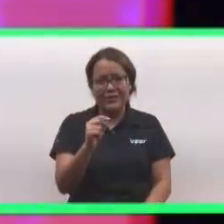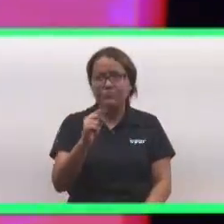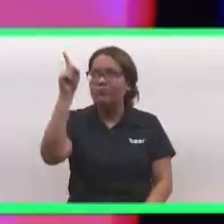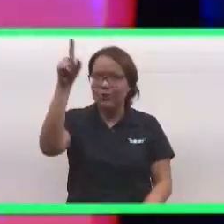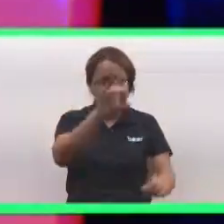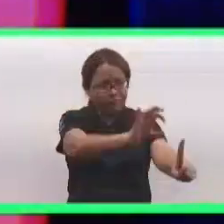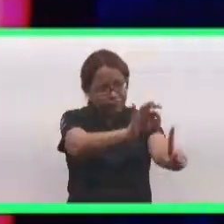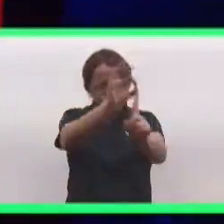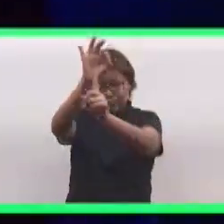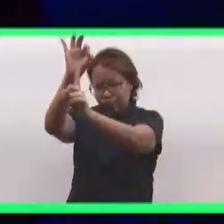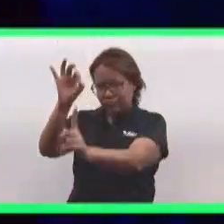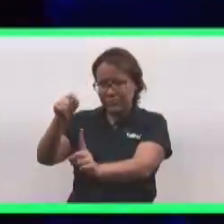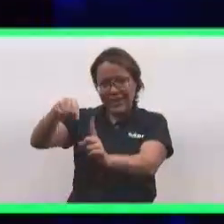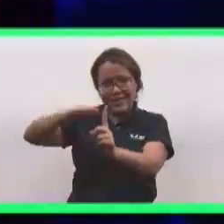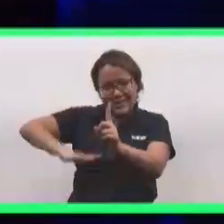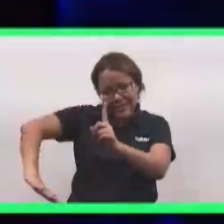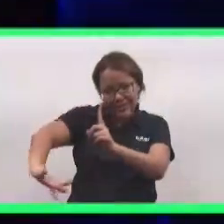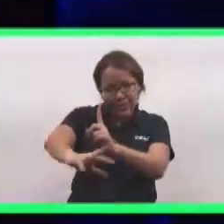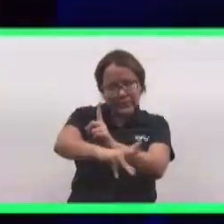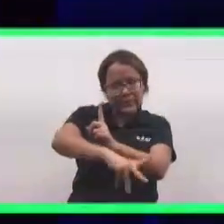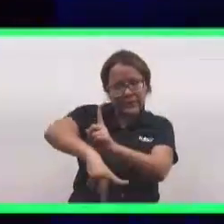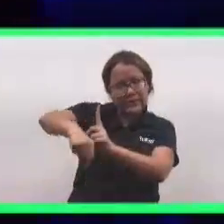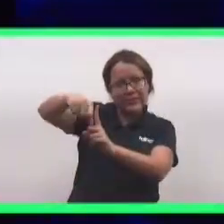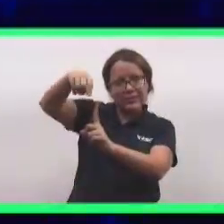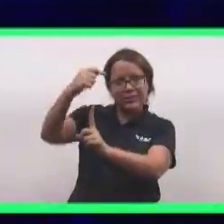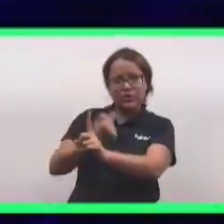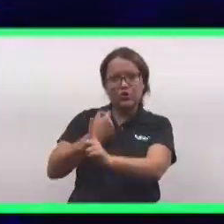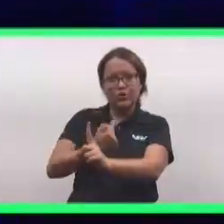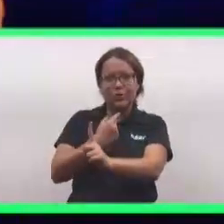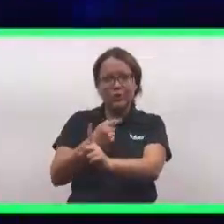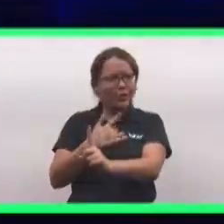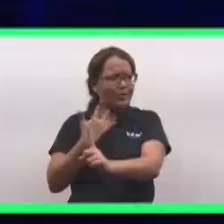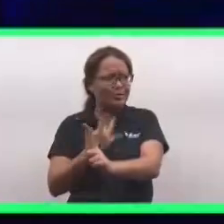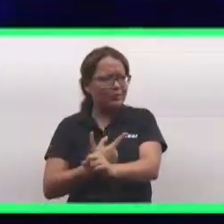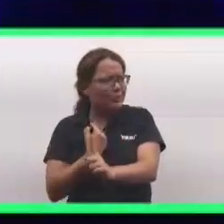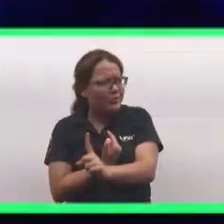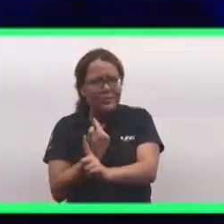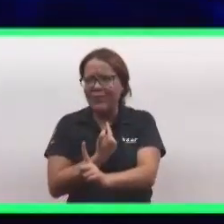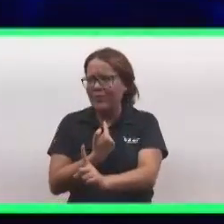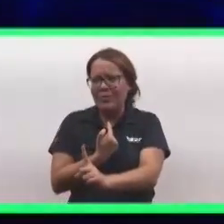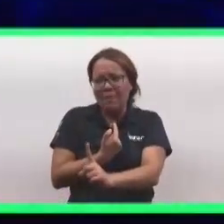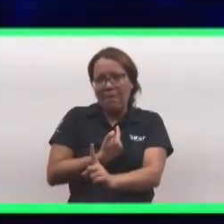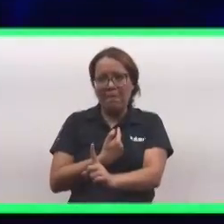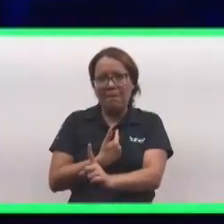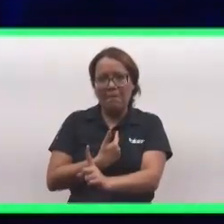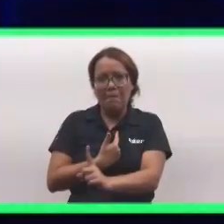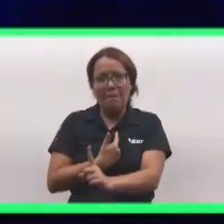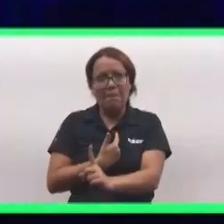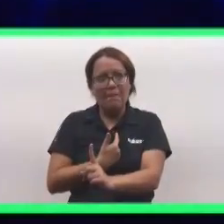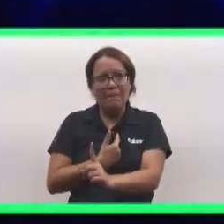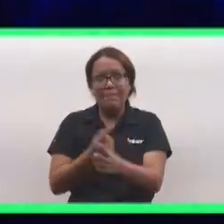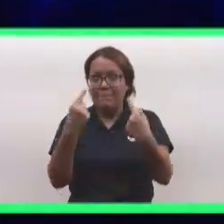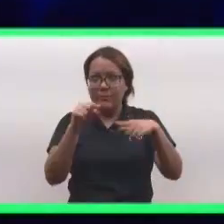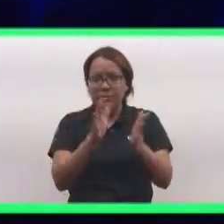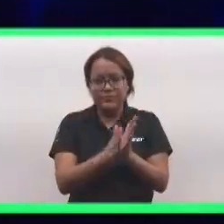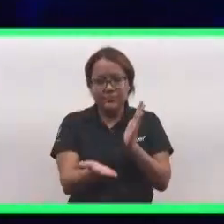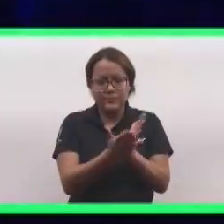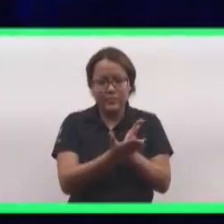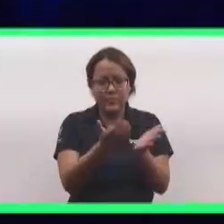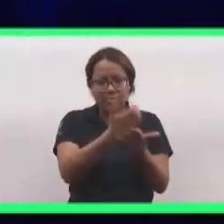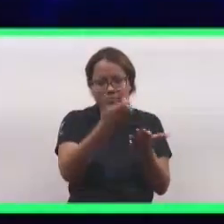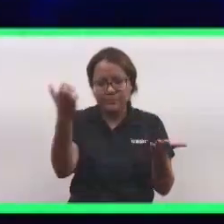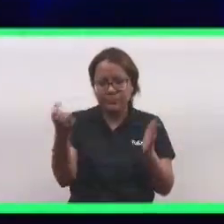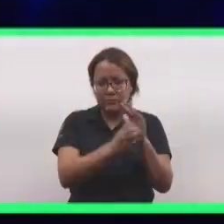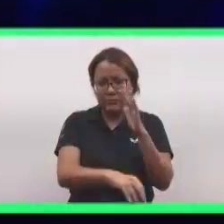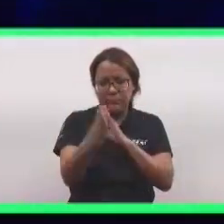desierto, porque en el desierto no tienes nada más que hacerte compañía tú solito. Pero la Biblia nos dice en Éxodo